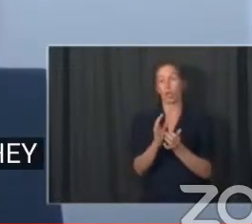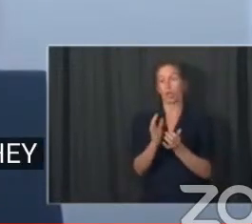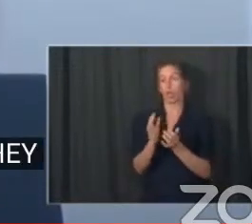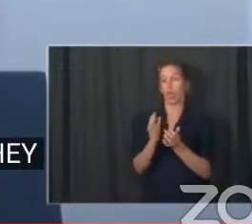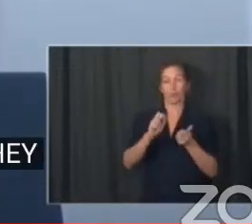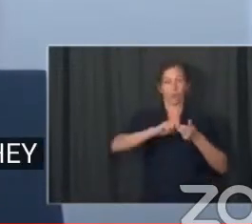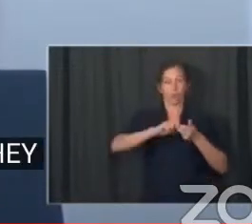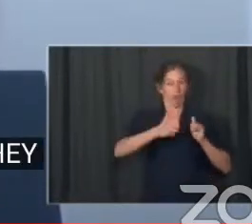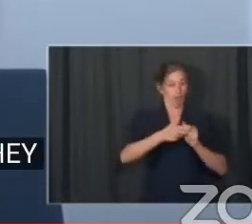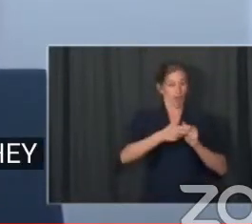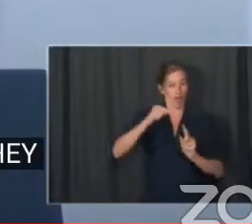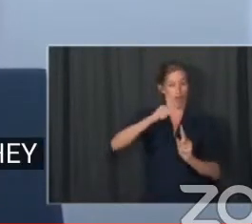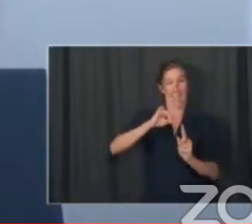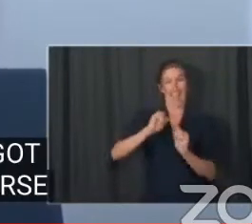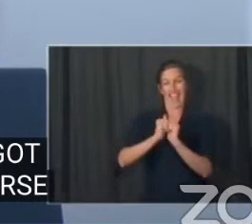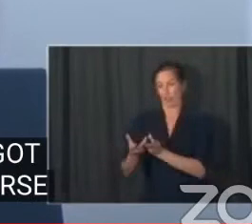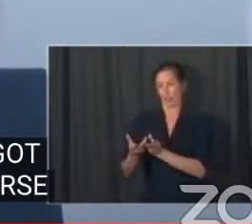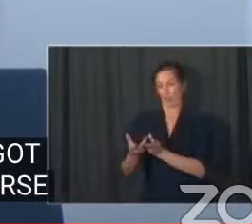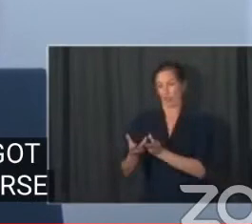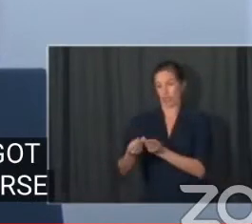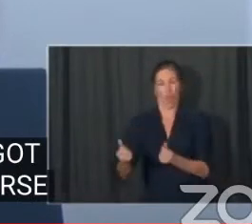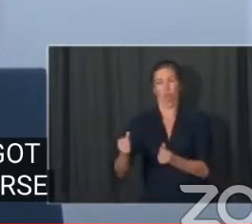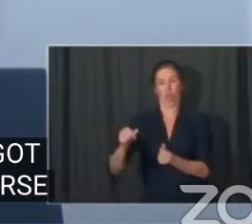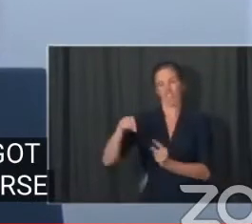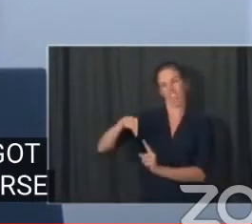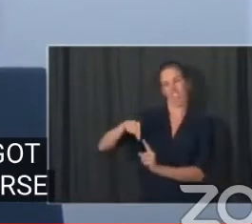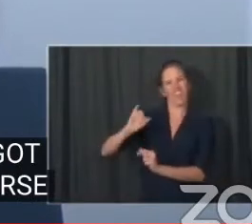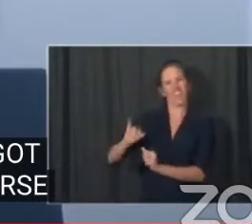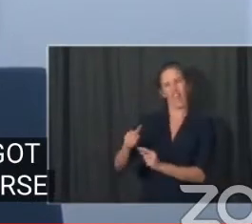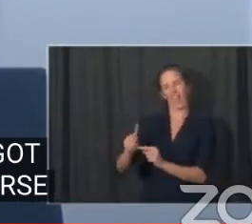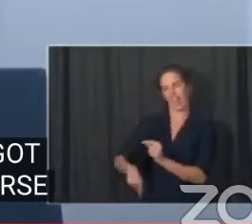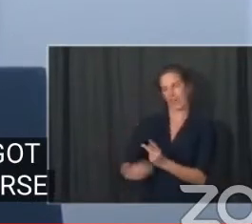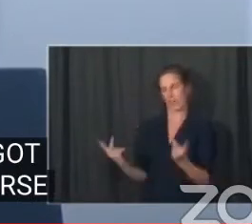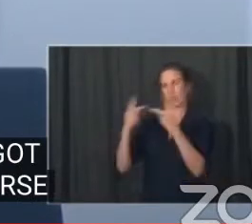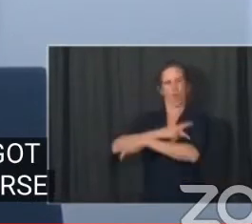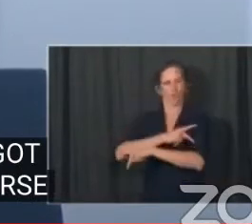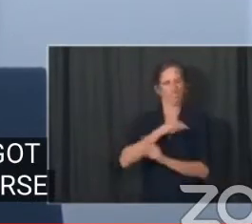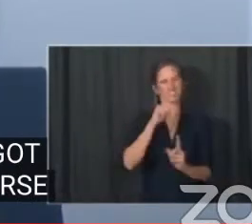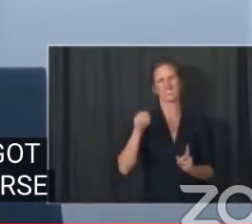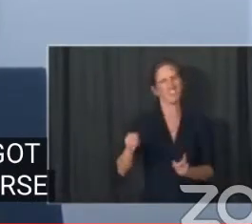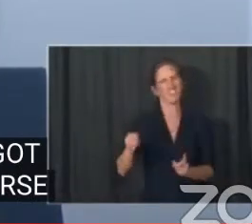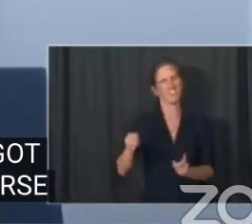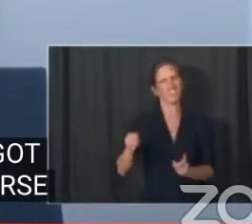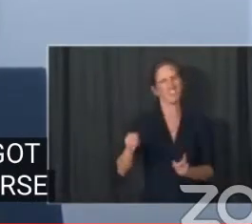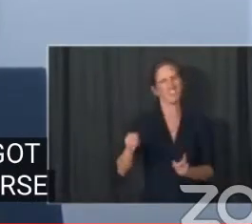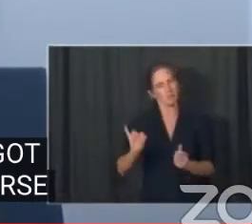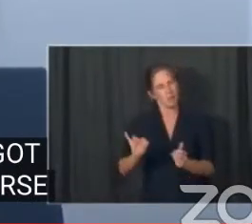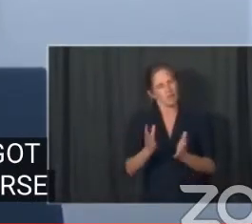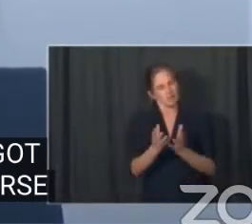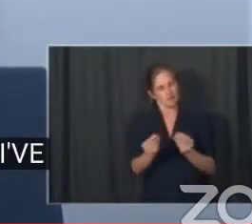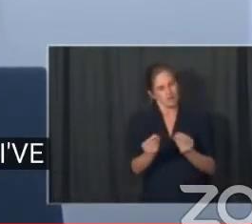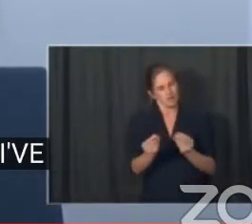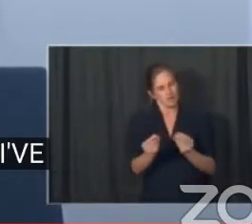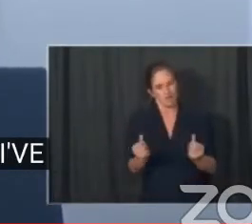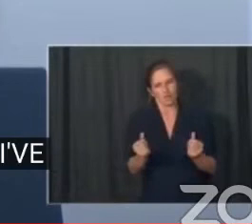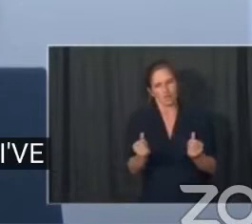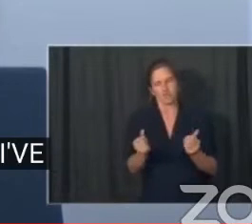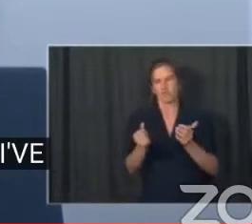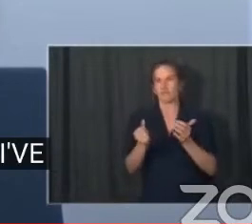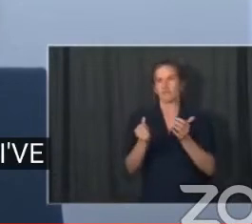y causan también problemas. La cura no puede ser, como ustedes tienen que recordar, no puede ser